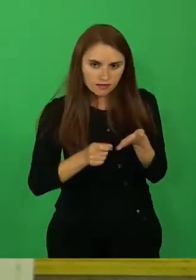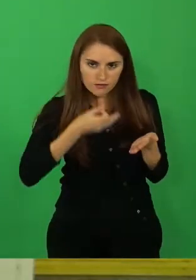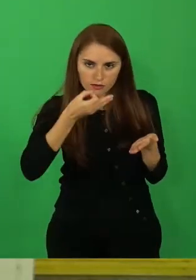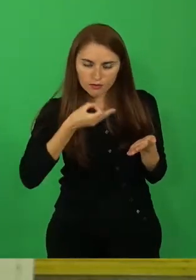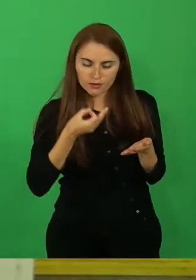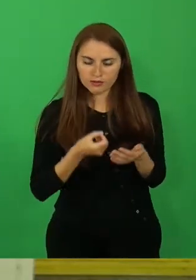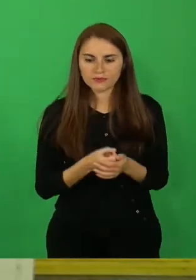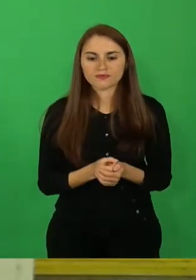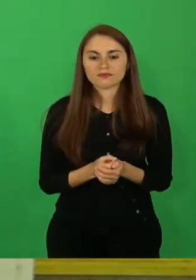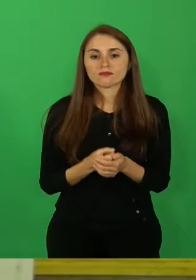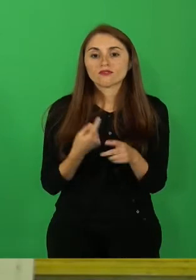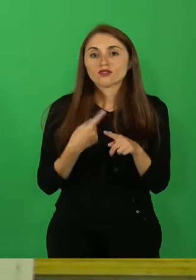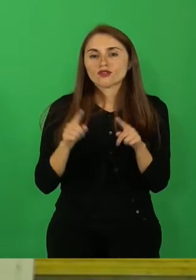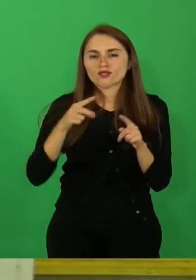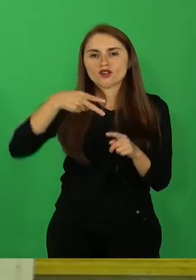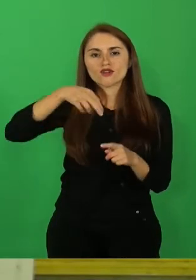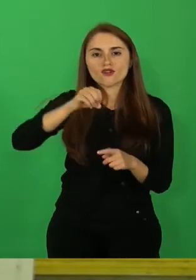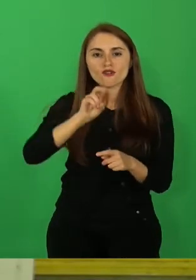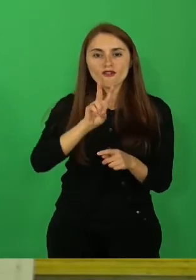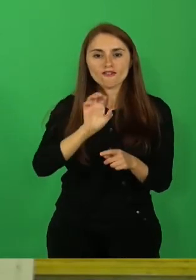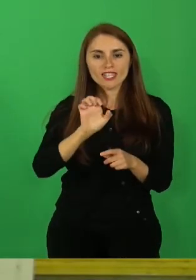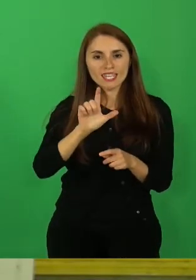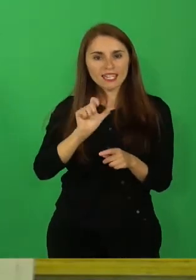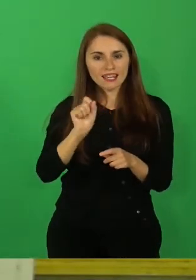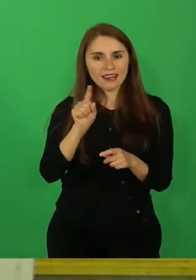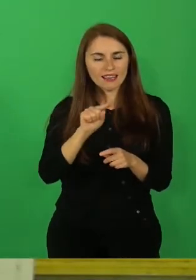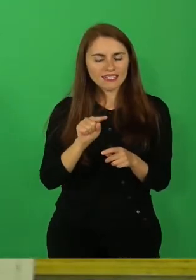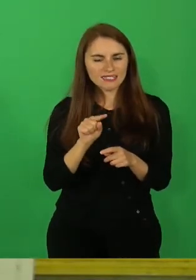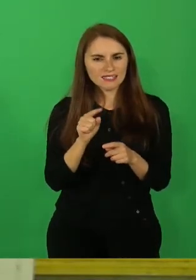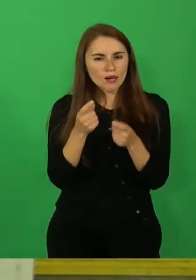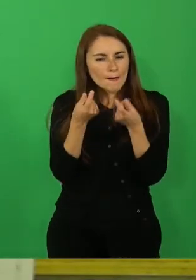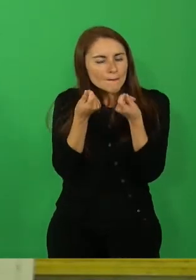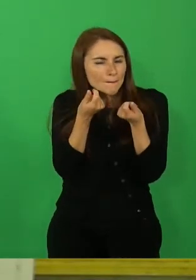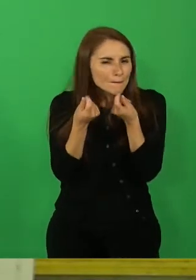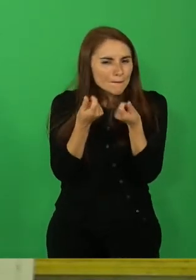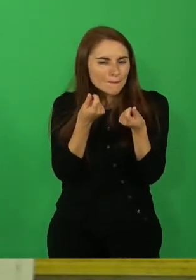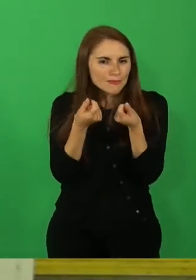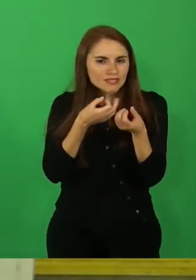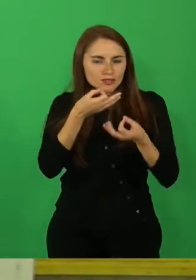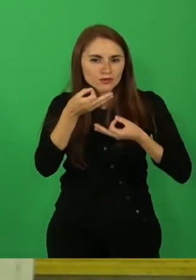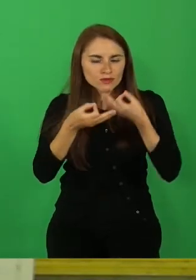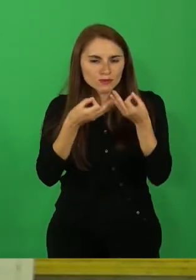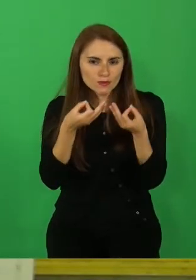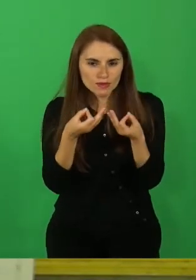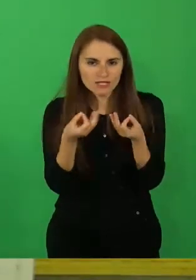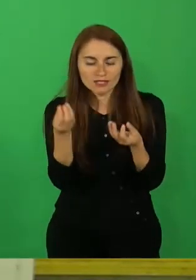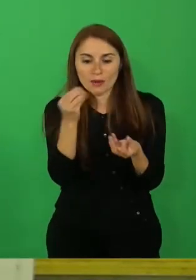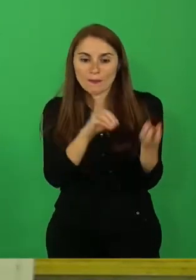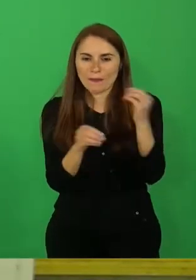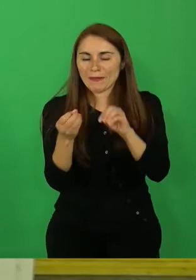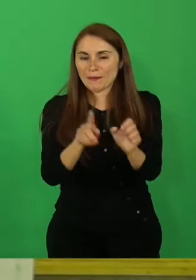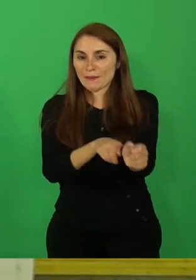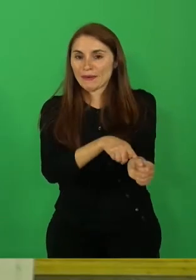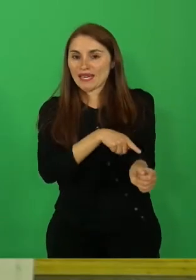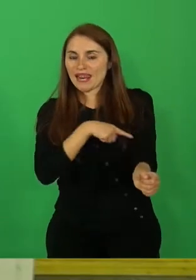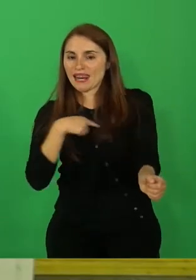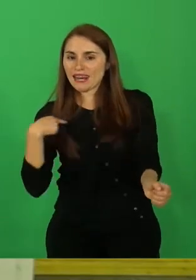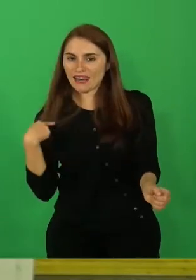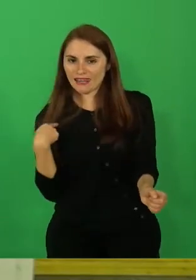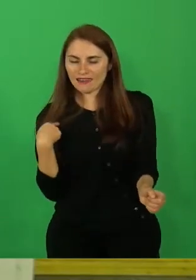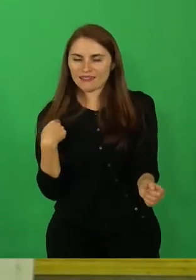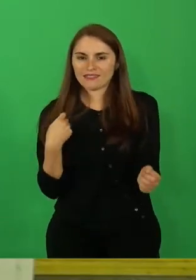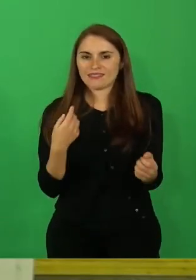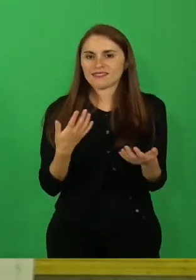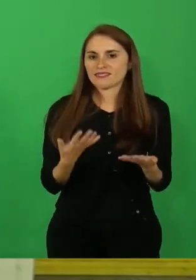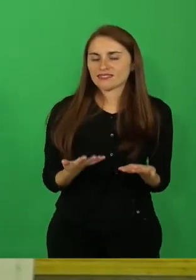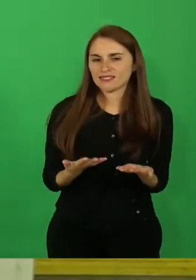Continuamos con las novelas. Las novelas las diferencio porque, primero, la gran diferencia entre un cuento y una novela es que las